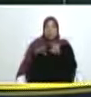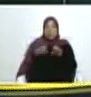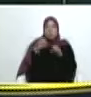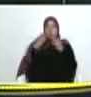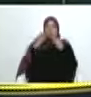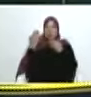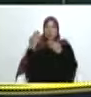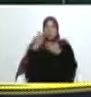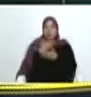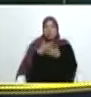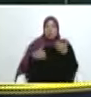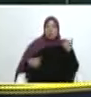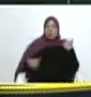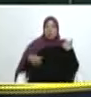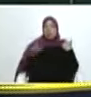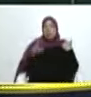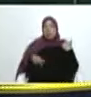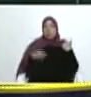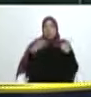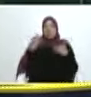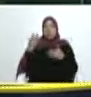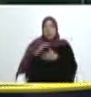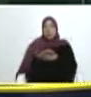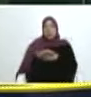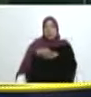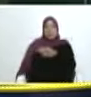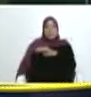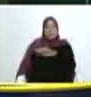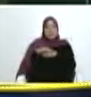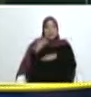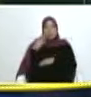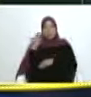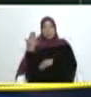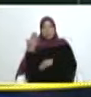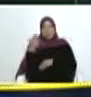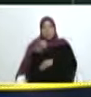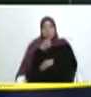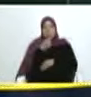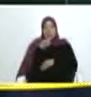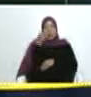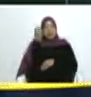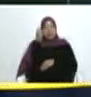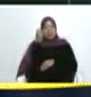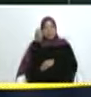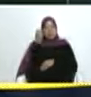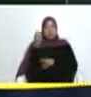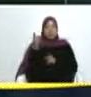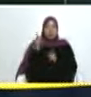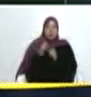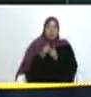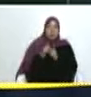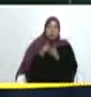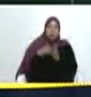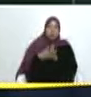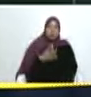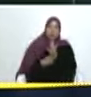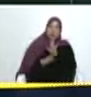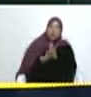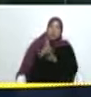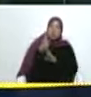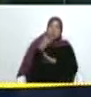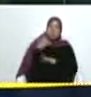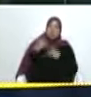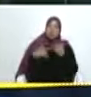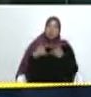que, presidente, yo quisiera también que el ministro Lorca pues nos diera unas reflexiones de cómo hemos venido avanzando con